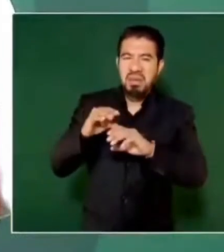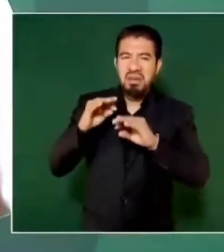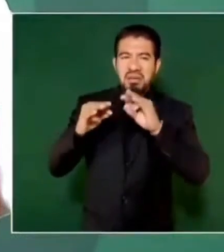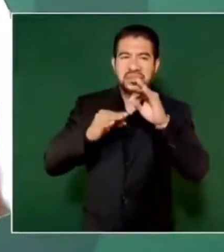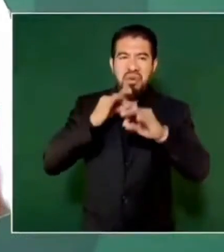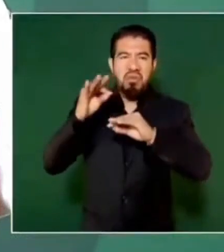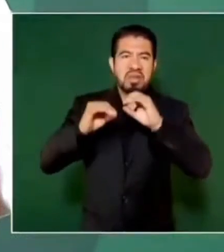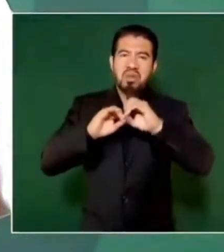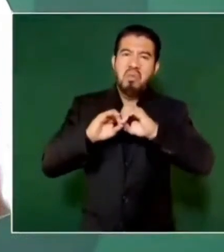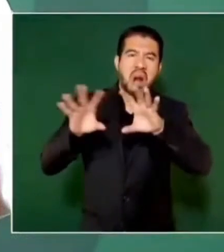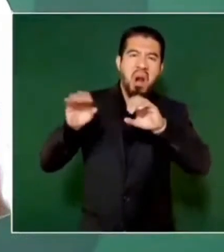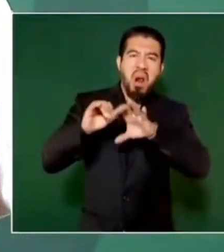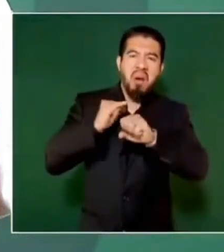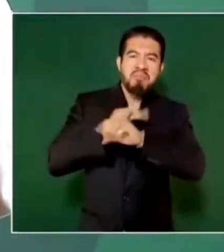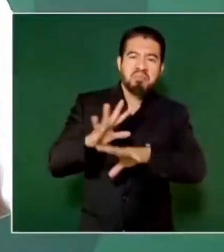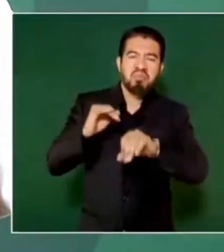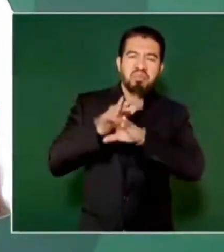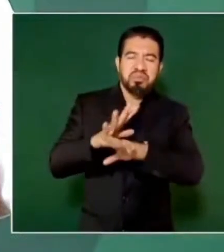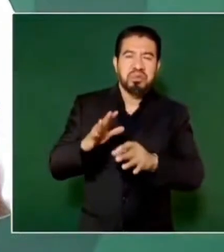ya no